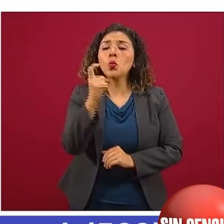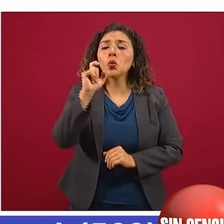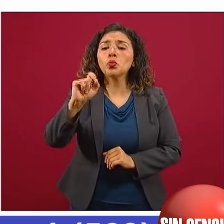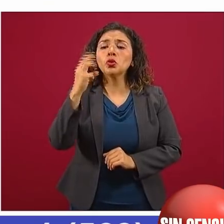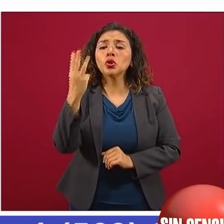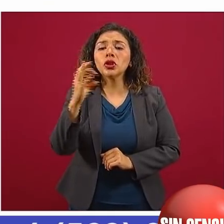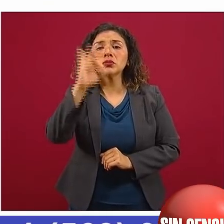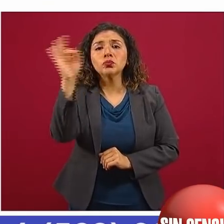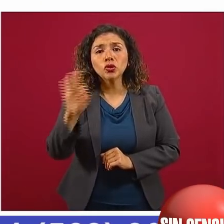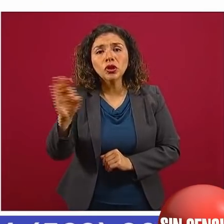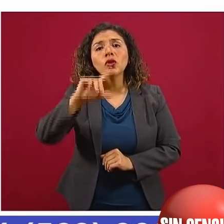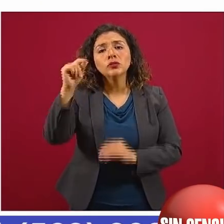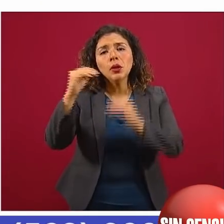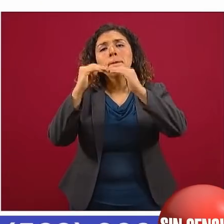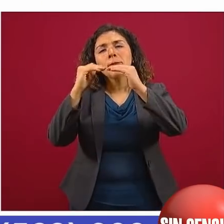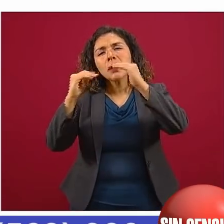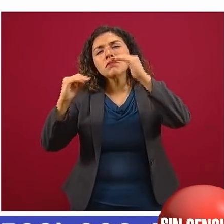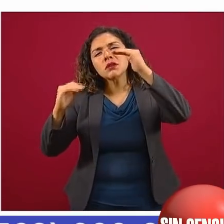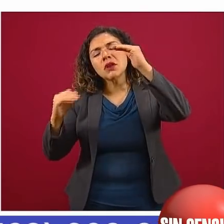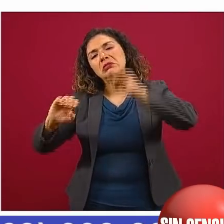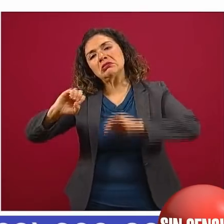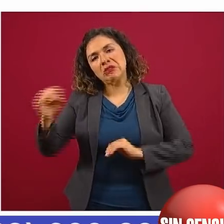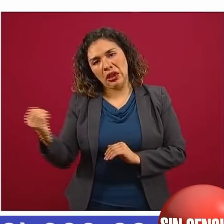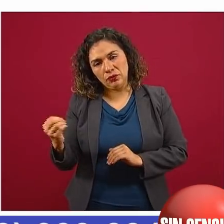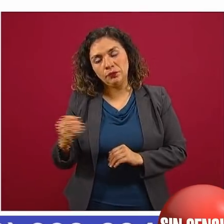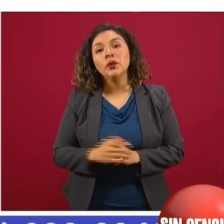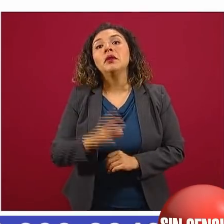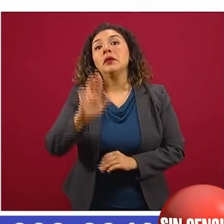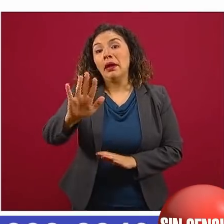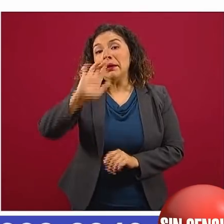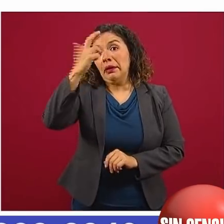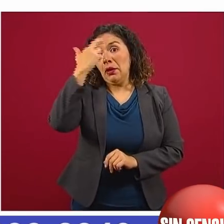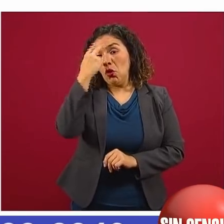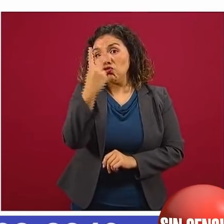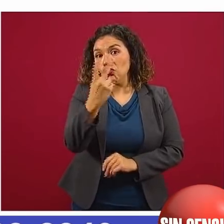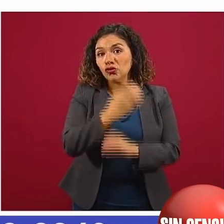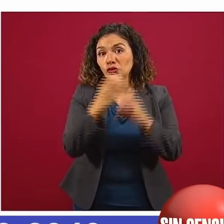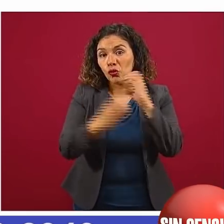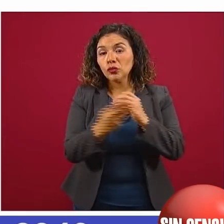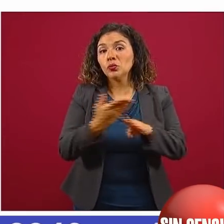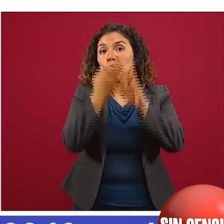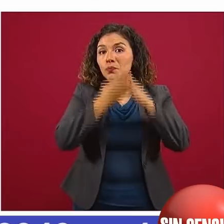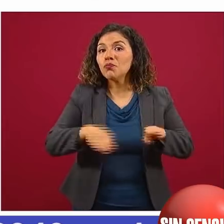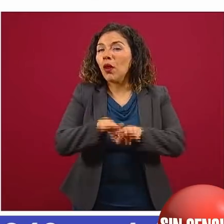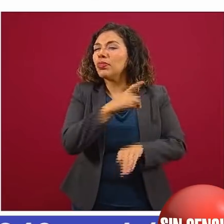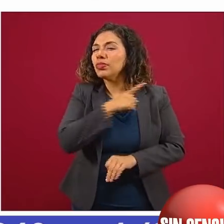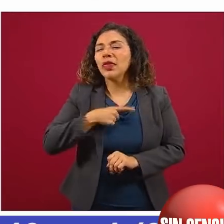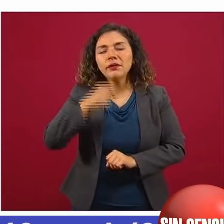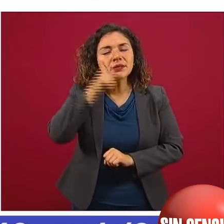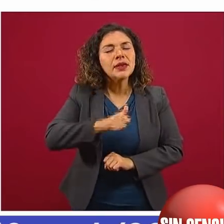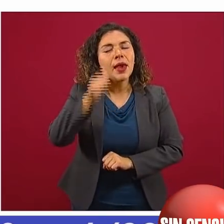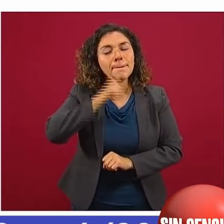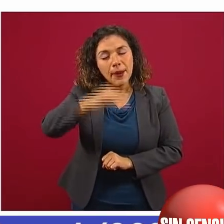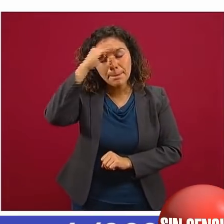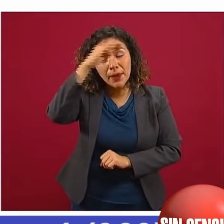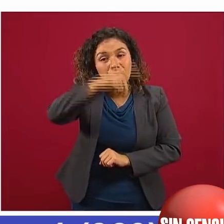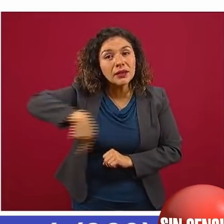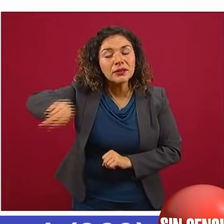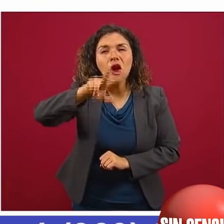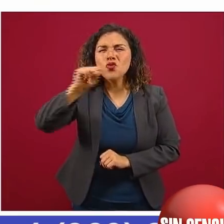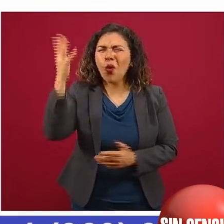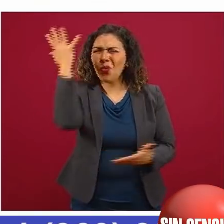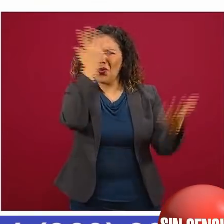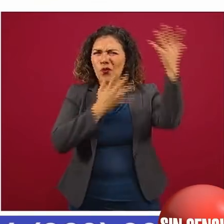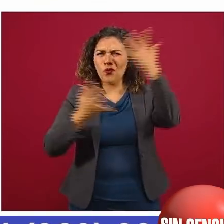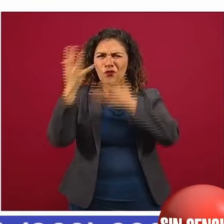y luego irá llegando a 0. Les recuerdo también dos cosas que es importante que siempre tengamos en mente para que no nos